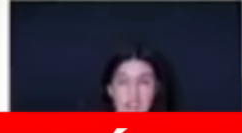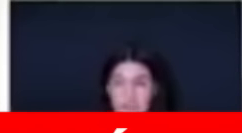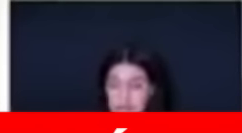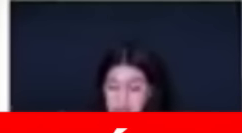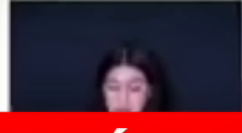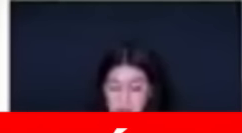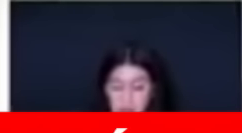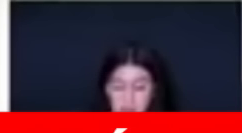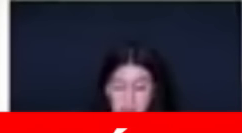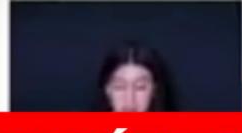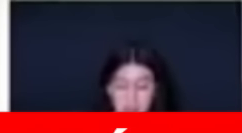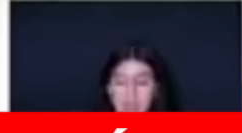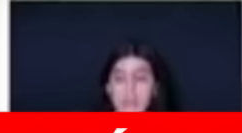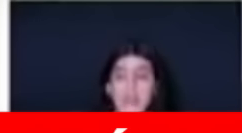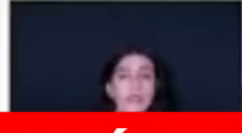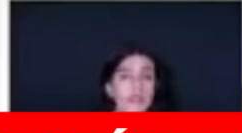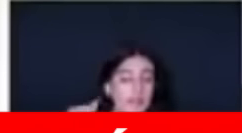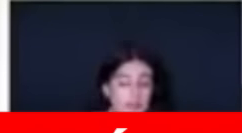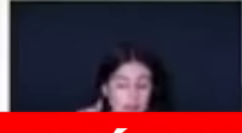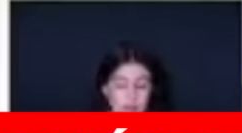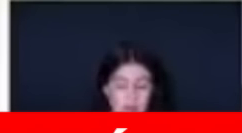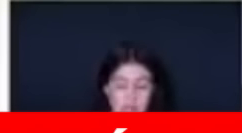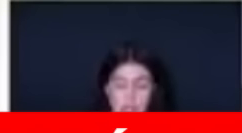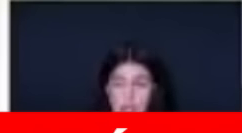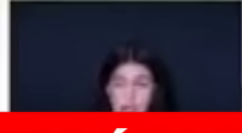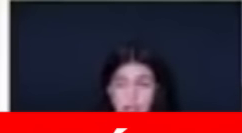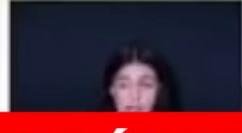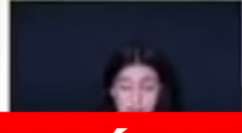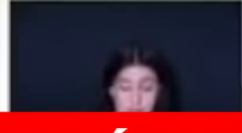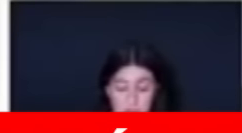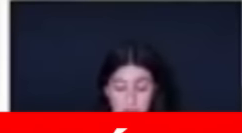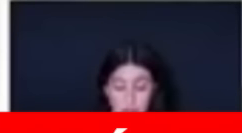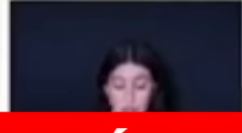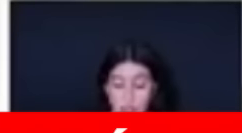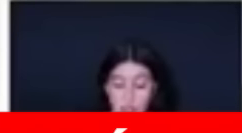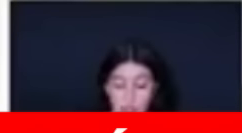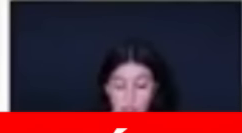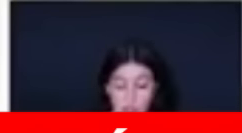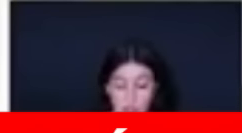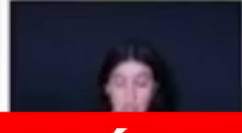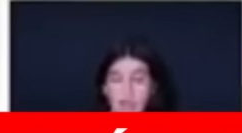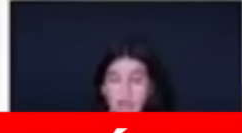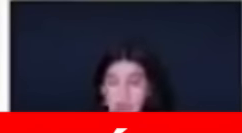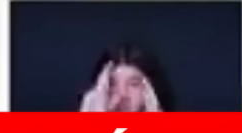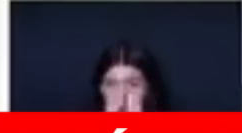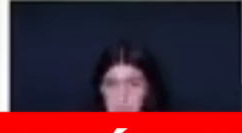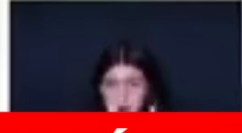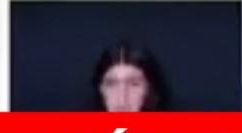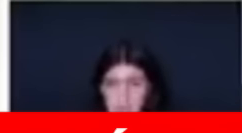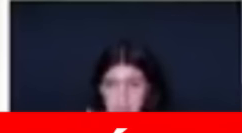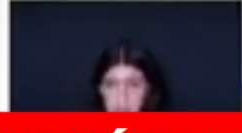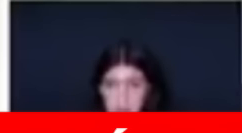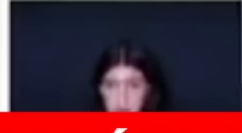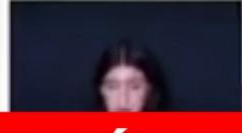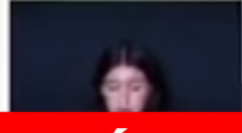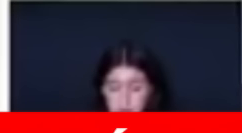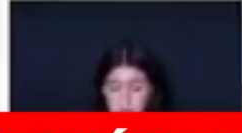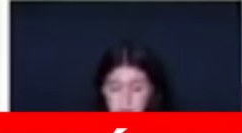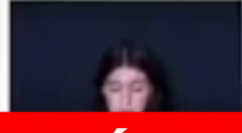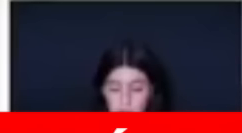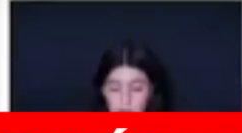día en sus obligaciones y que ha gobernado con ley como su única